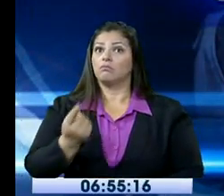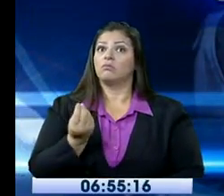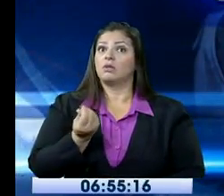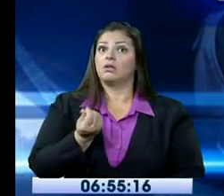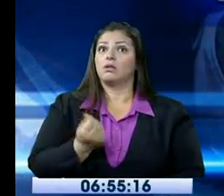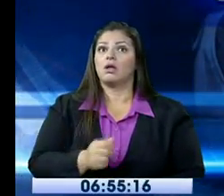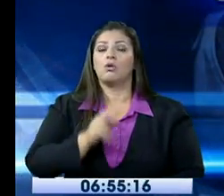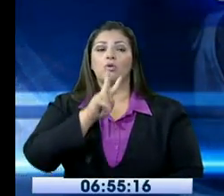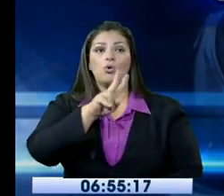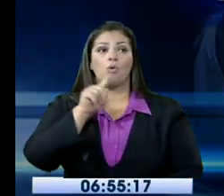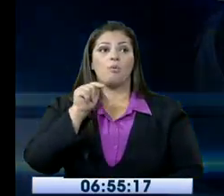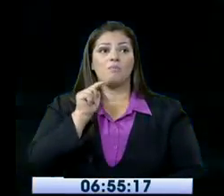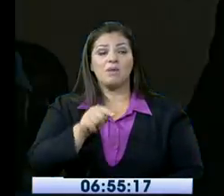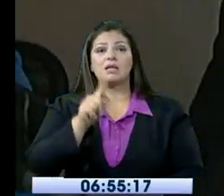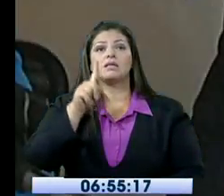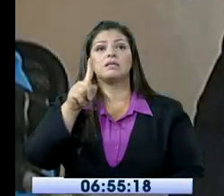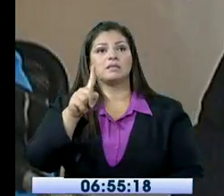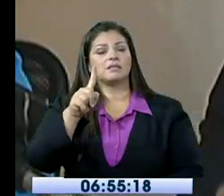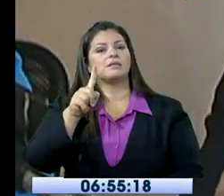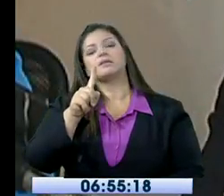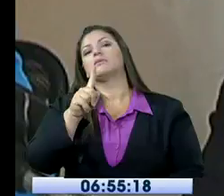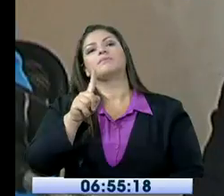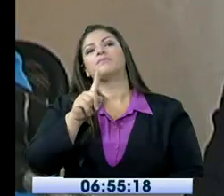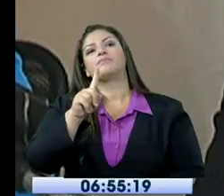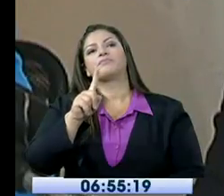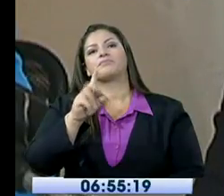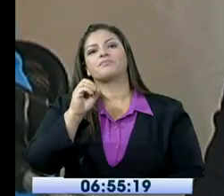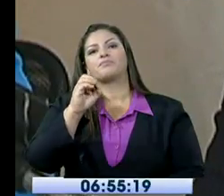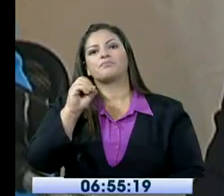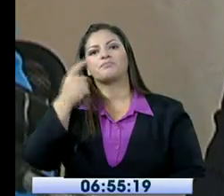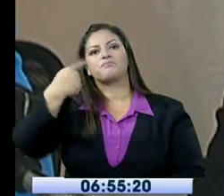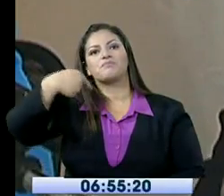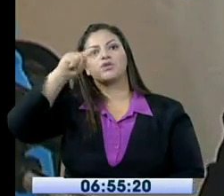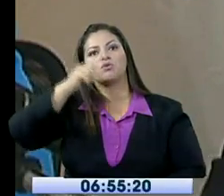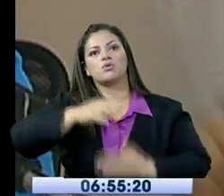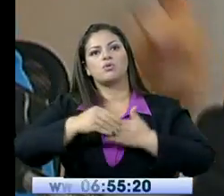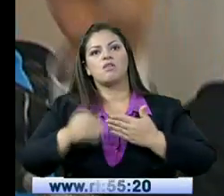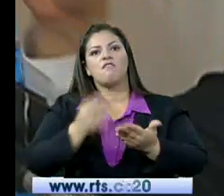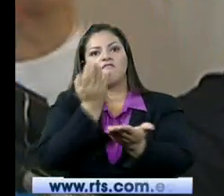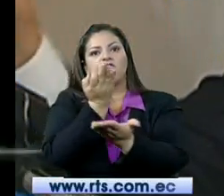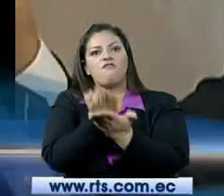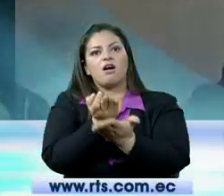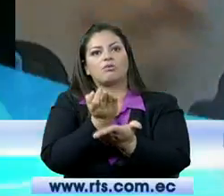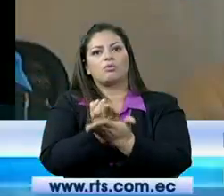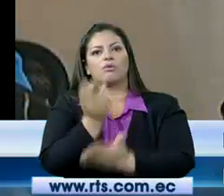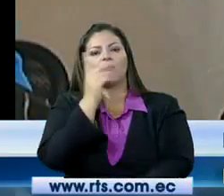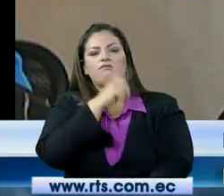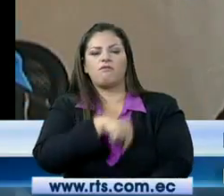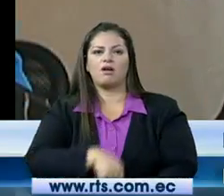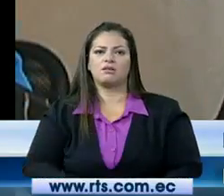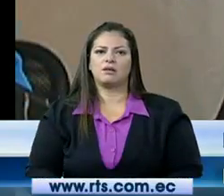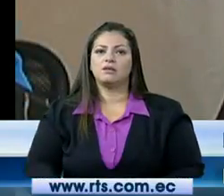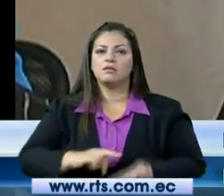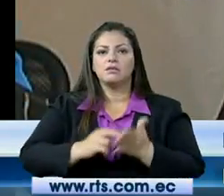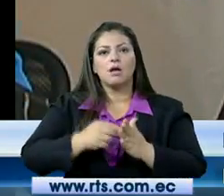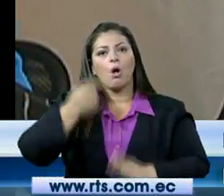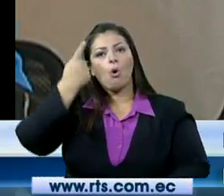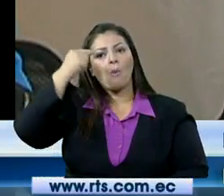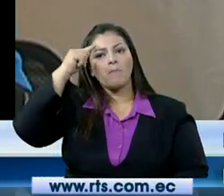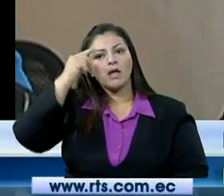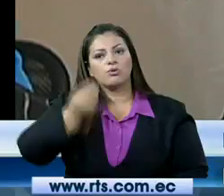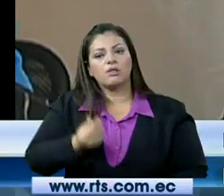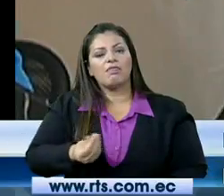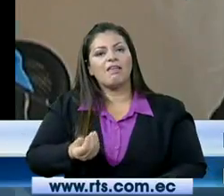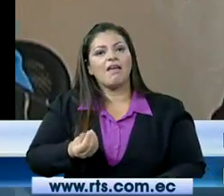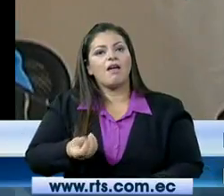en facturas falsas. Conlleva un perjuicio para el Estado en el orden de 655 millones de